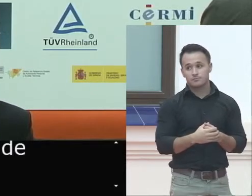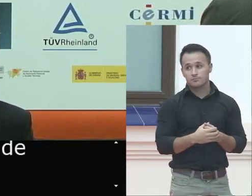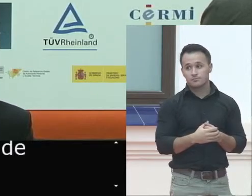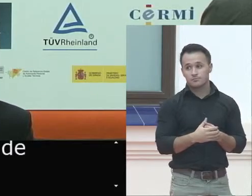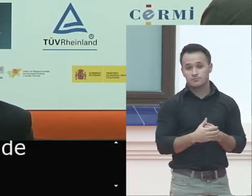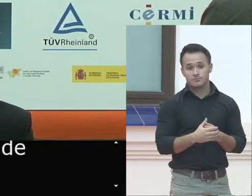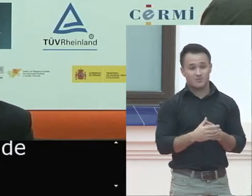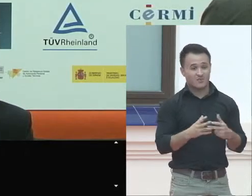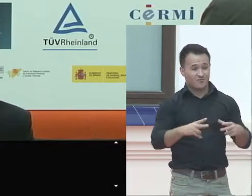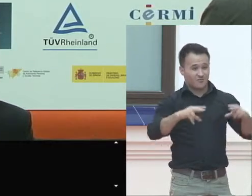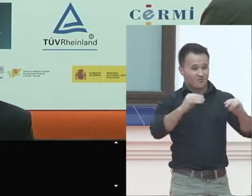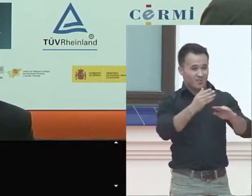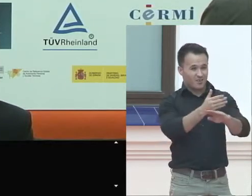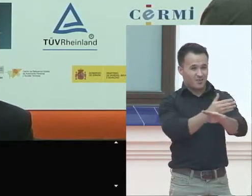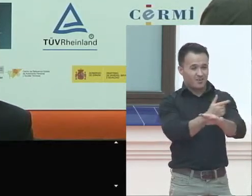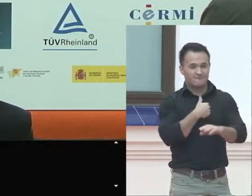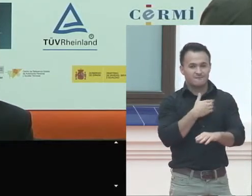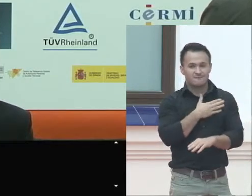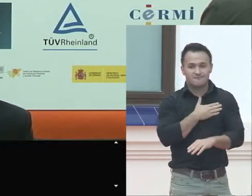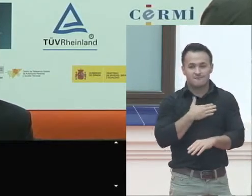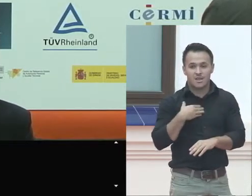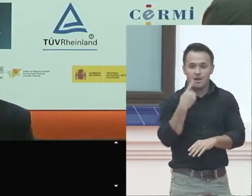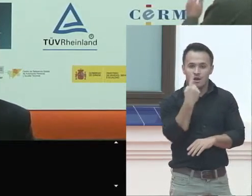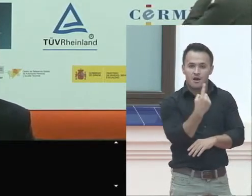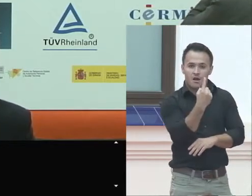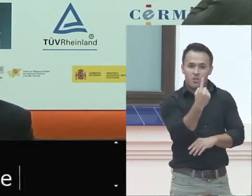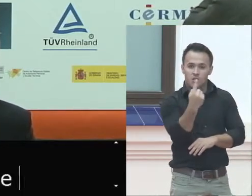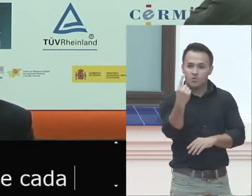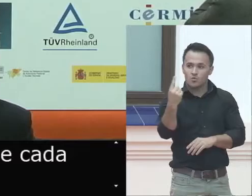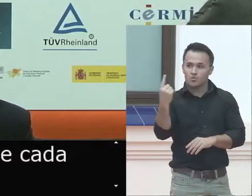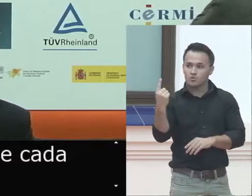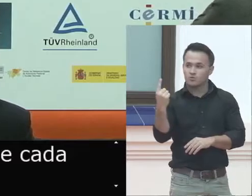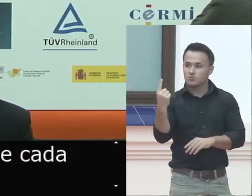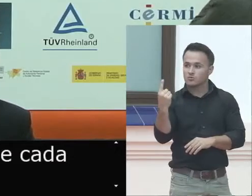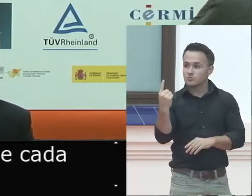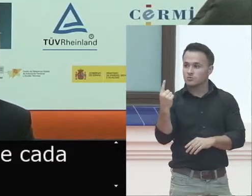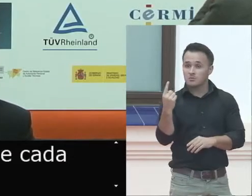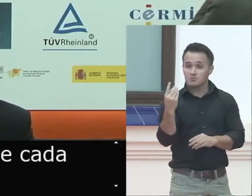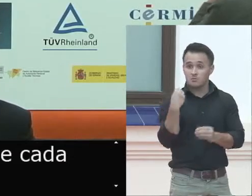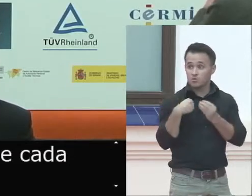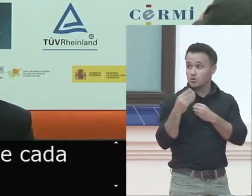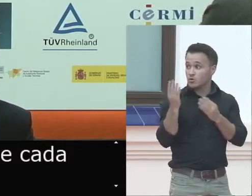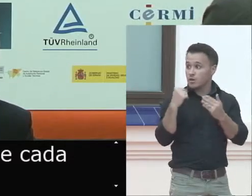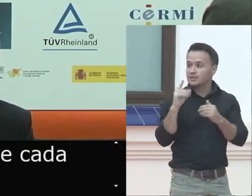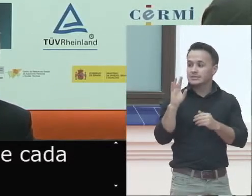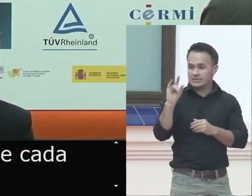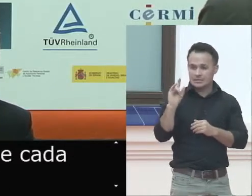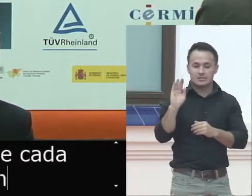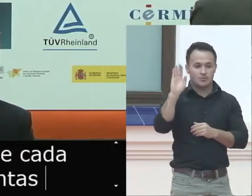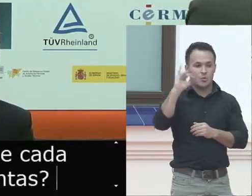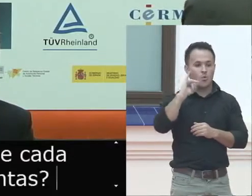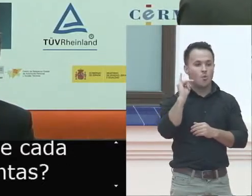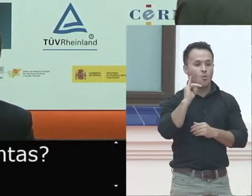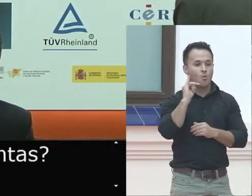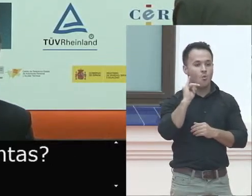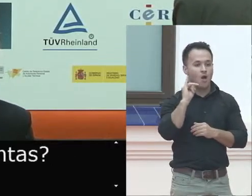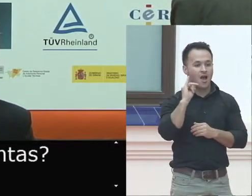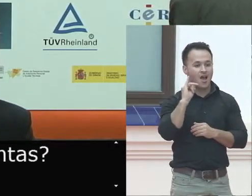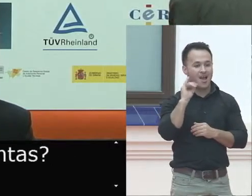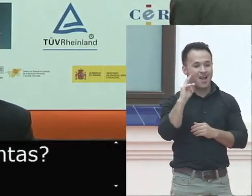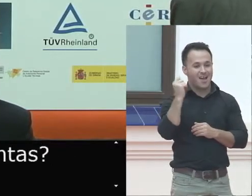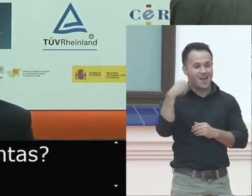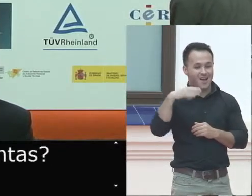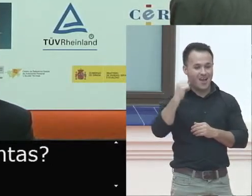Antes de finalizar, me gustaría que cada uno de vosotros, no sé, ¿no hay preguntas? Sí, Juan Carlos.